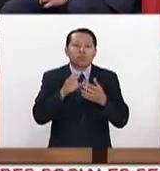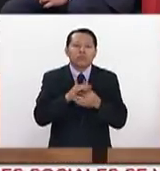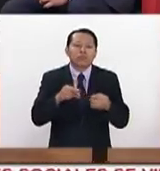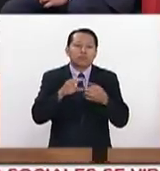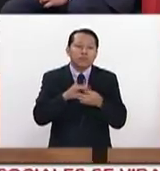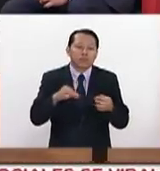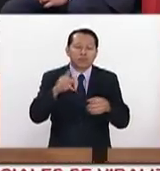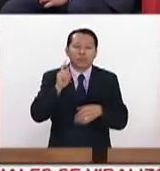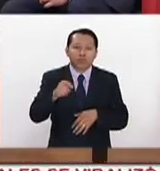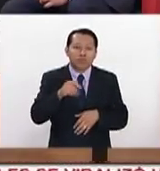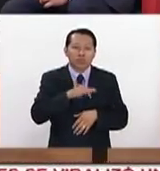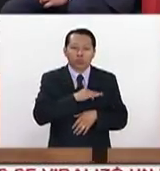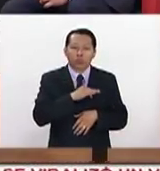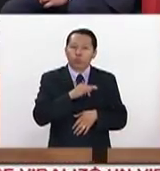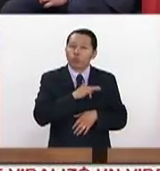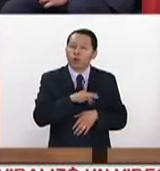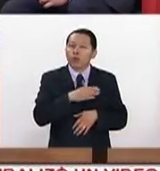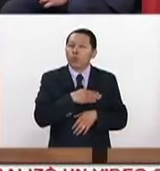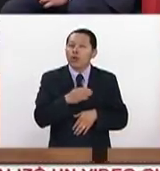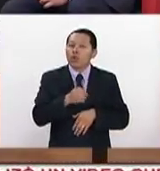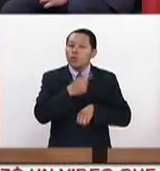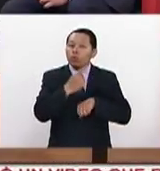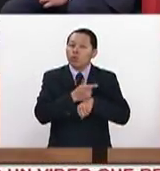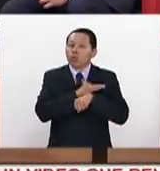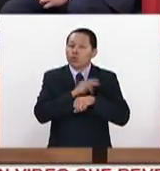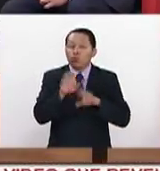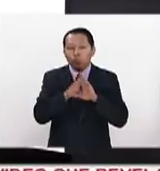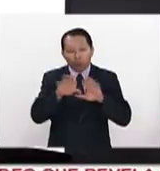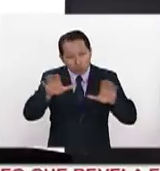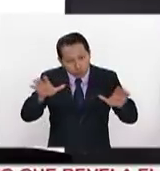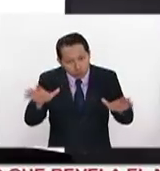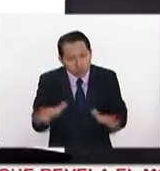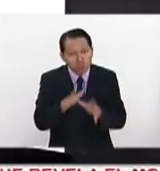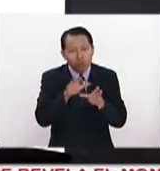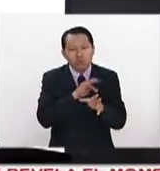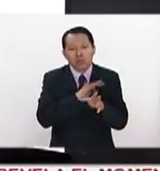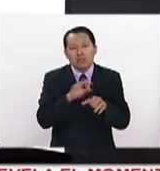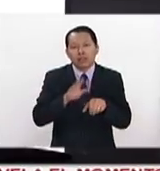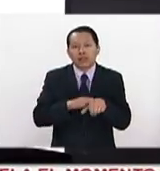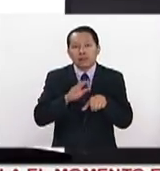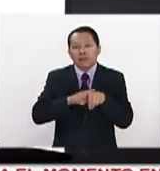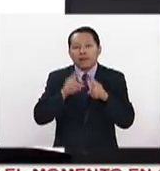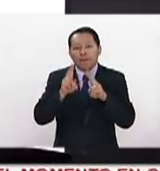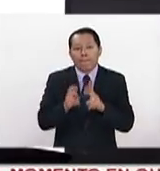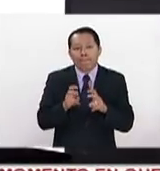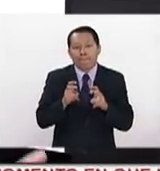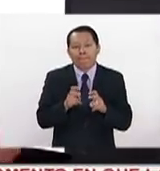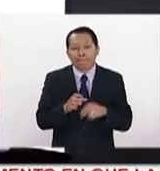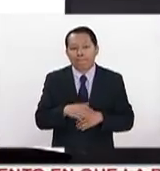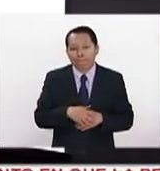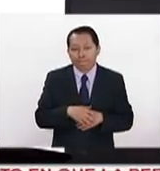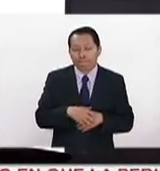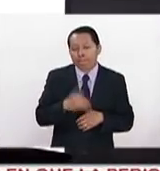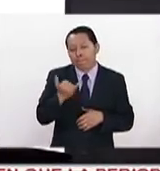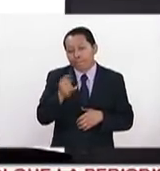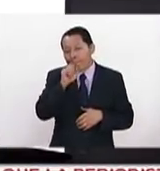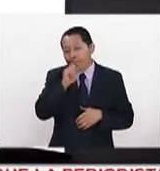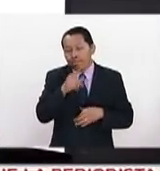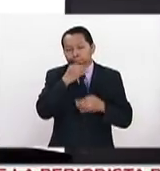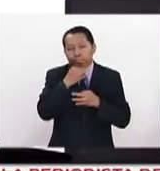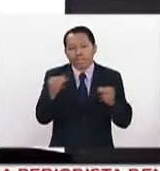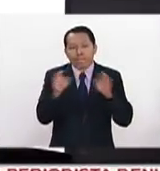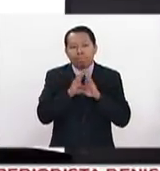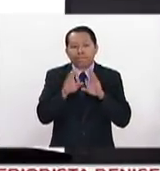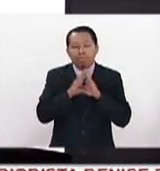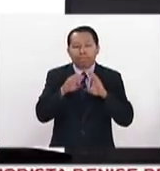que hubiera sido una buena oportunidad para tratar de empujar un poco más los temas. Y pero bueno, no hubo las condiciones, ¿no? Y el anuncio